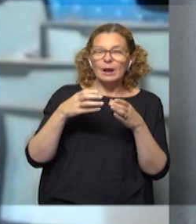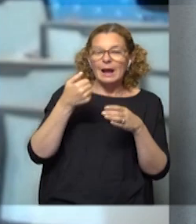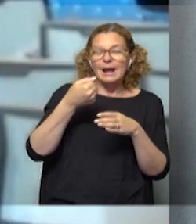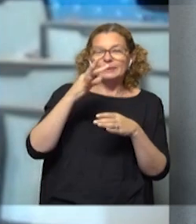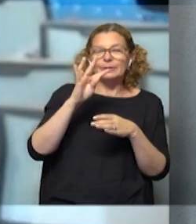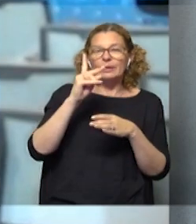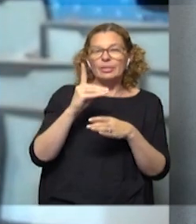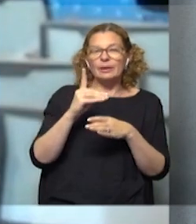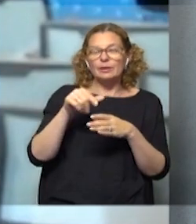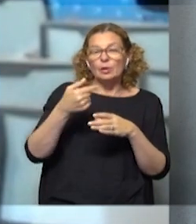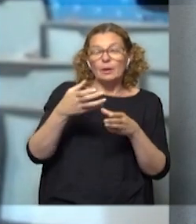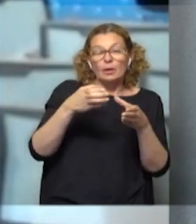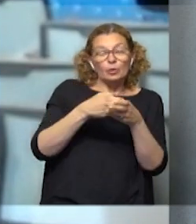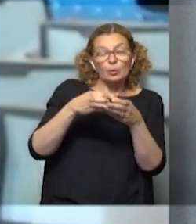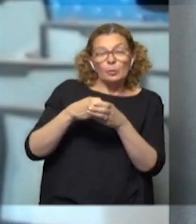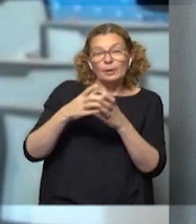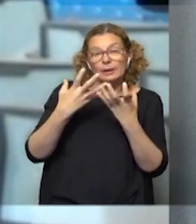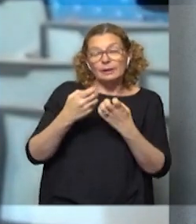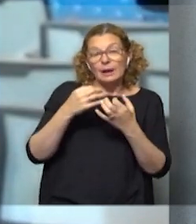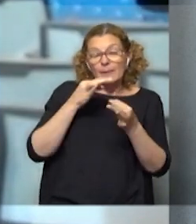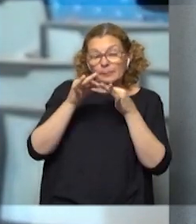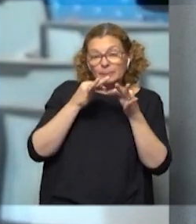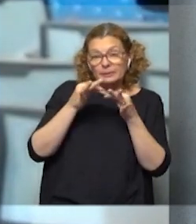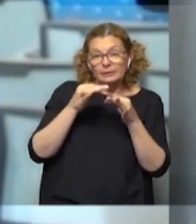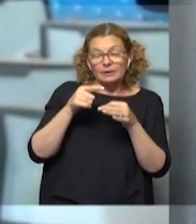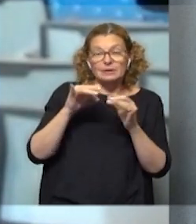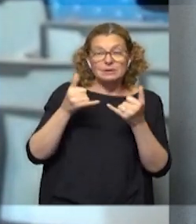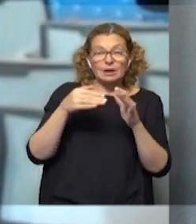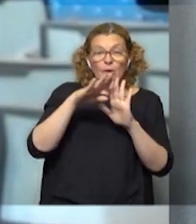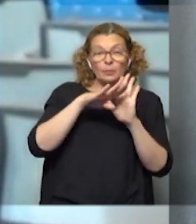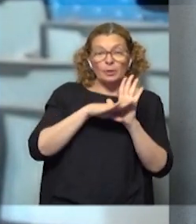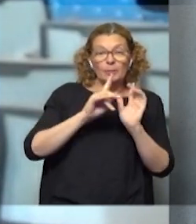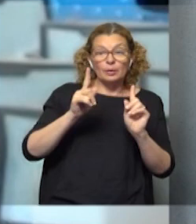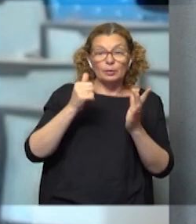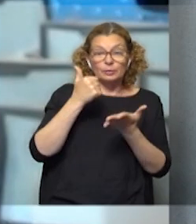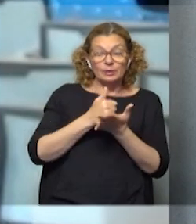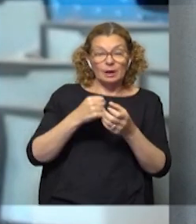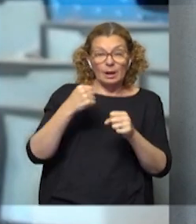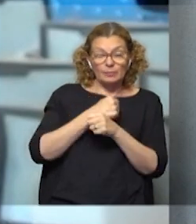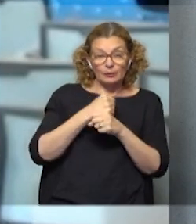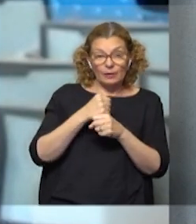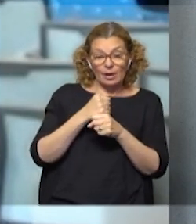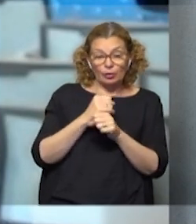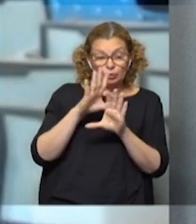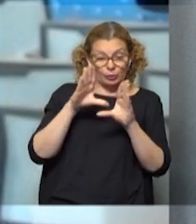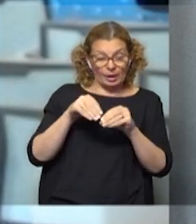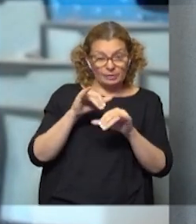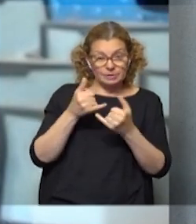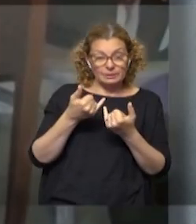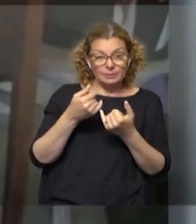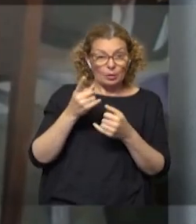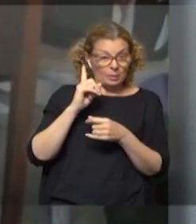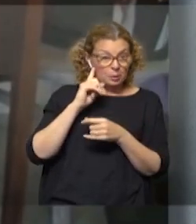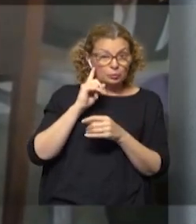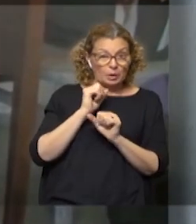técnico docentes y con los demás colectivos que quieran expresarse ya que los programas no están aprobados de manera definitiva y estamos dispuestos